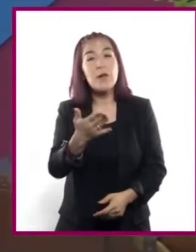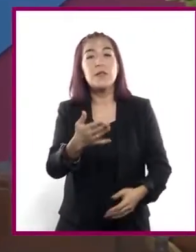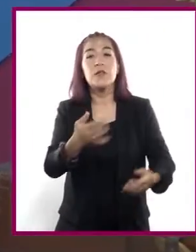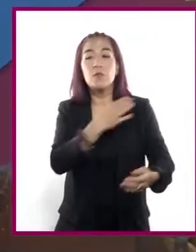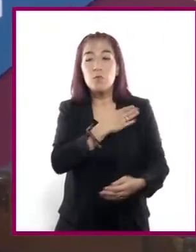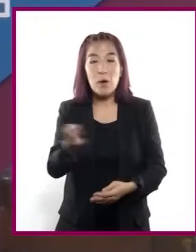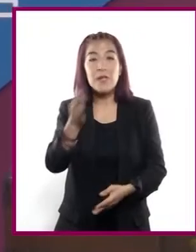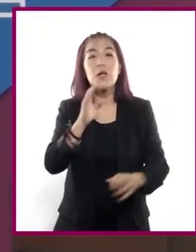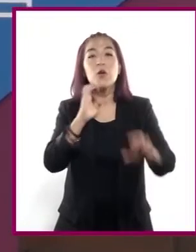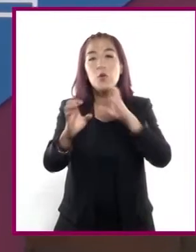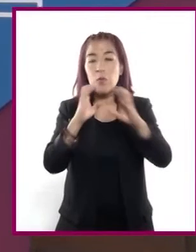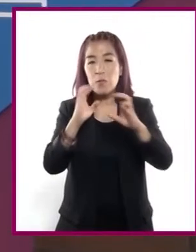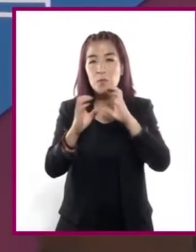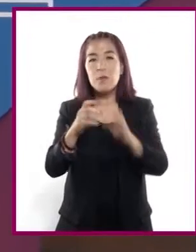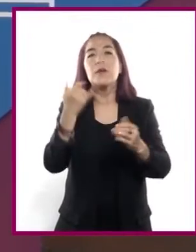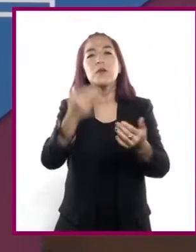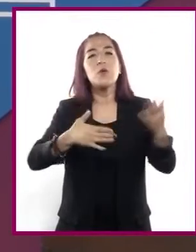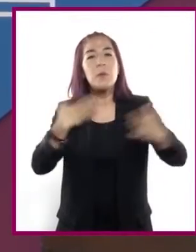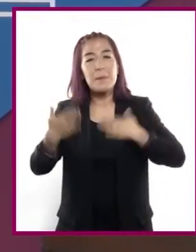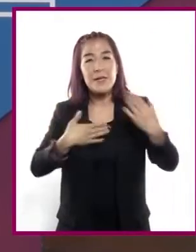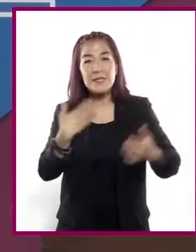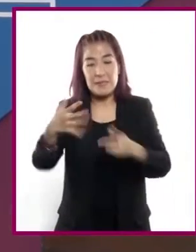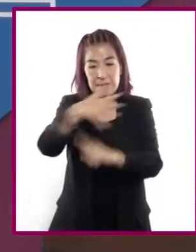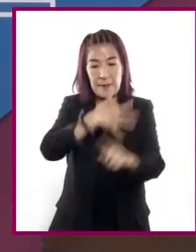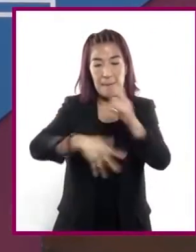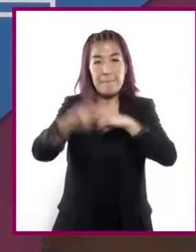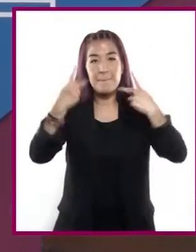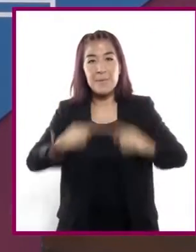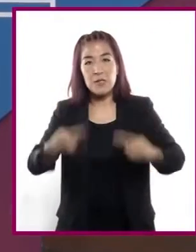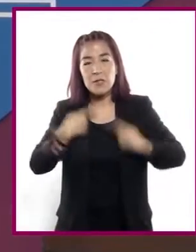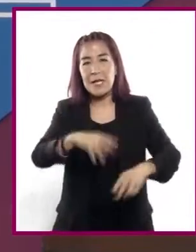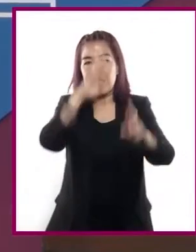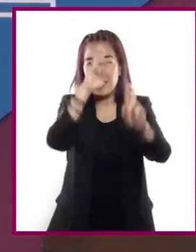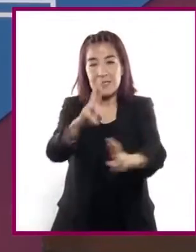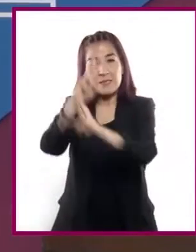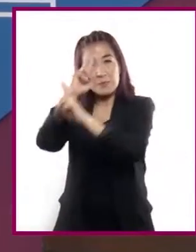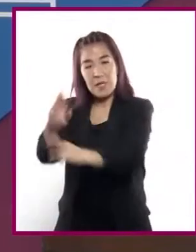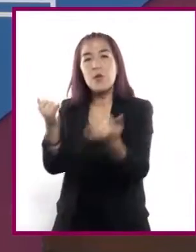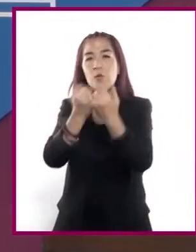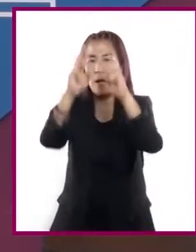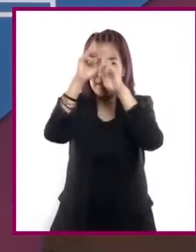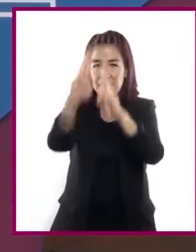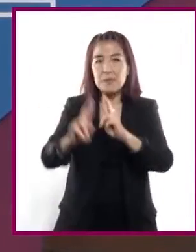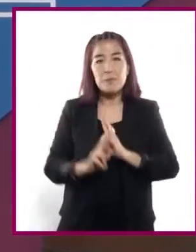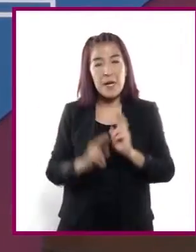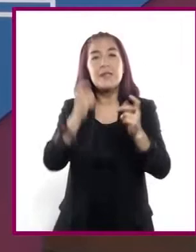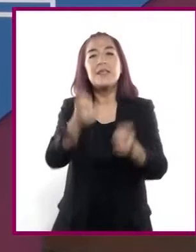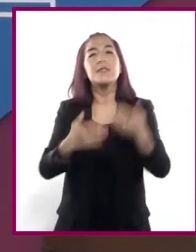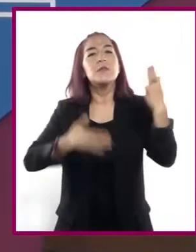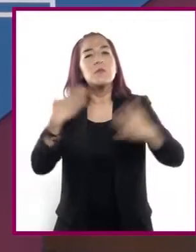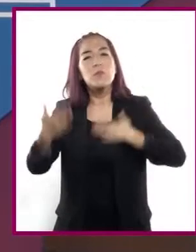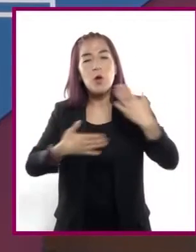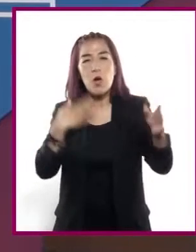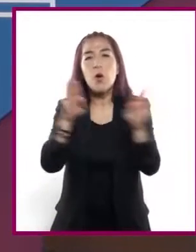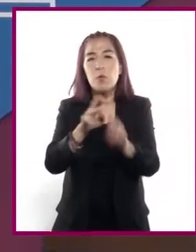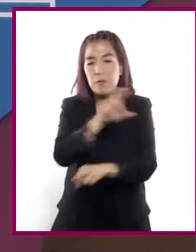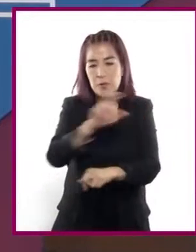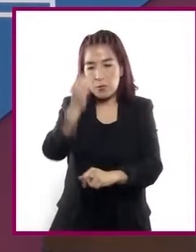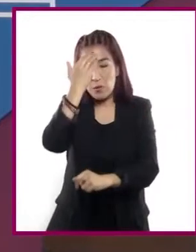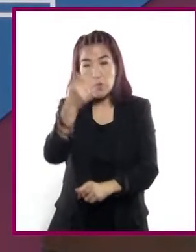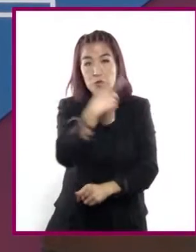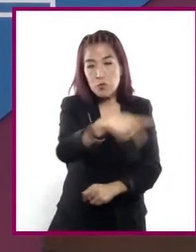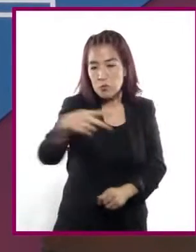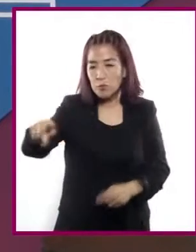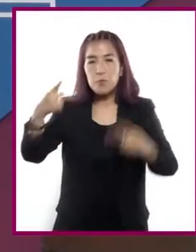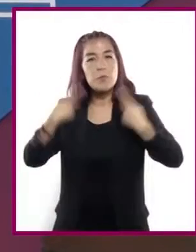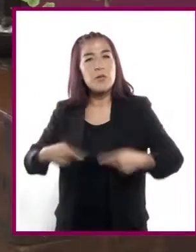social favorece el respeto entre las personas y por consiguiente el reconocimiento y goce de los derechos de